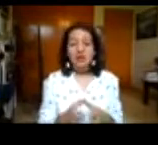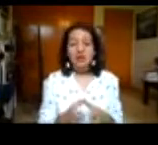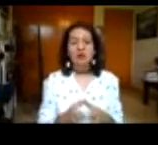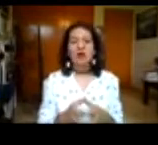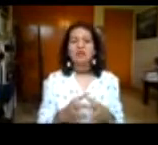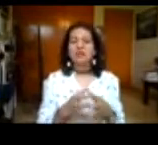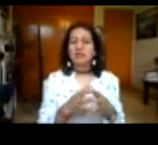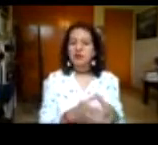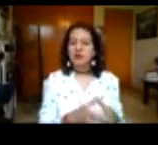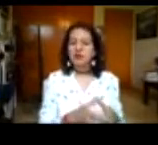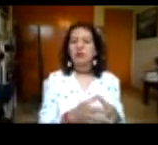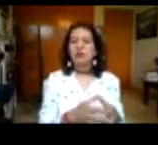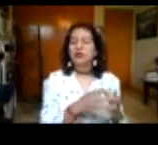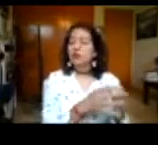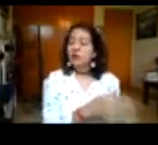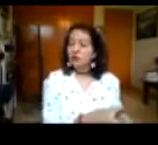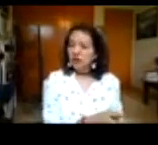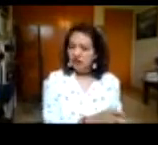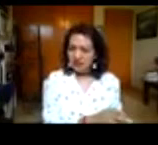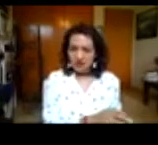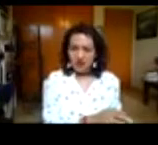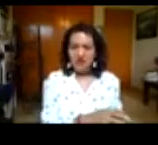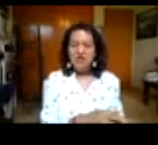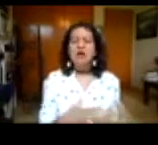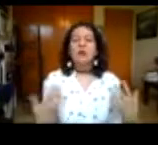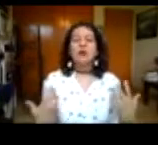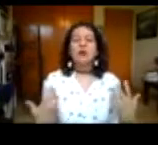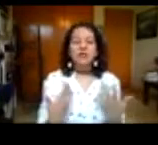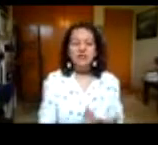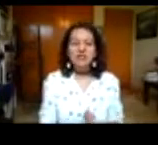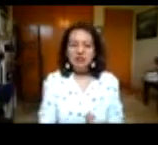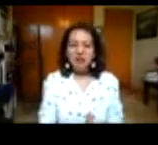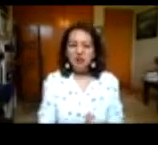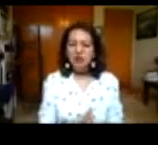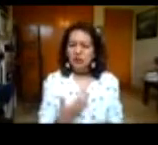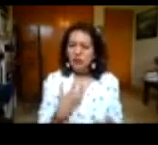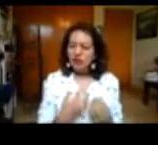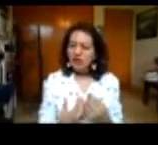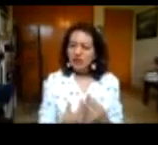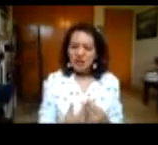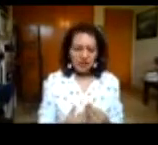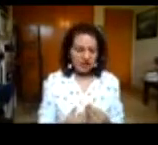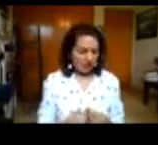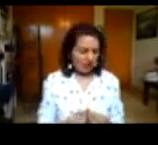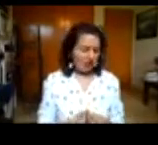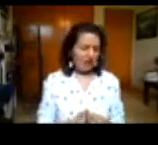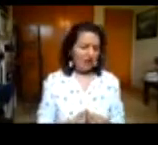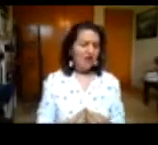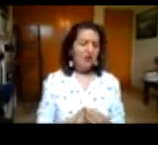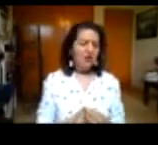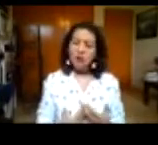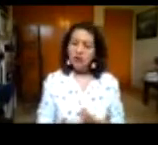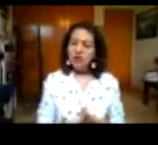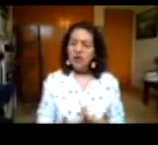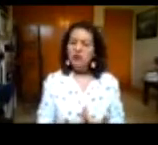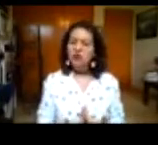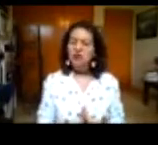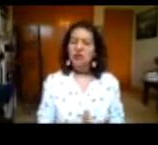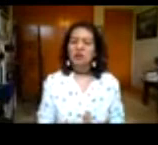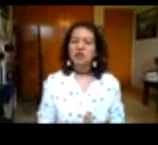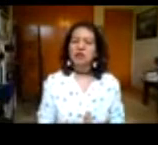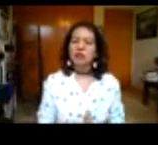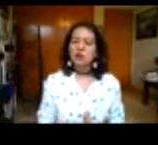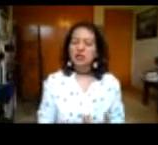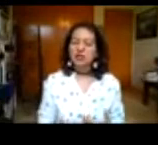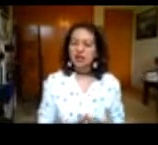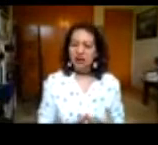es el lenguaje sencillo, formatos abiertos y accesibles. ¿Por qué accesibles? O sea, porque también creo que una de las cosas que